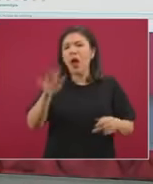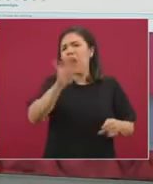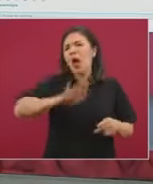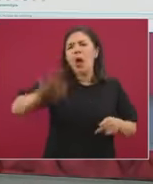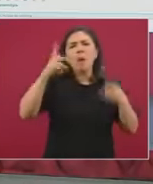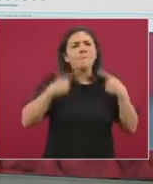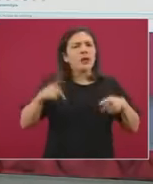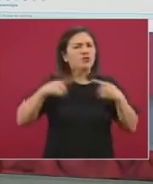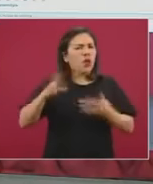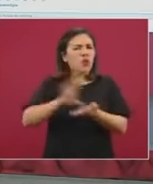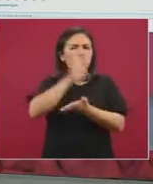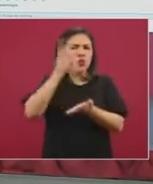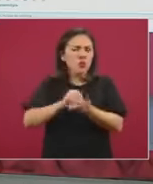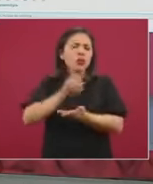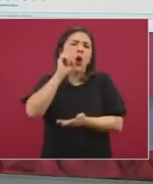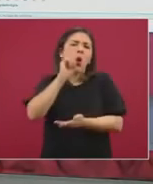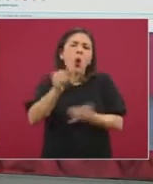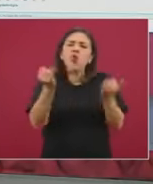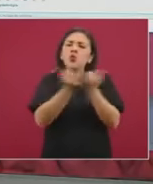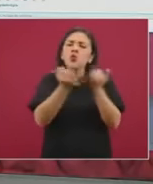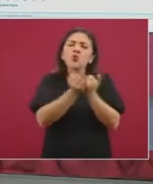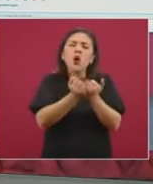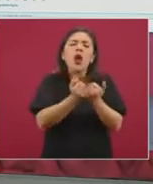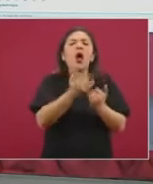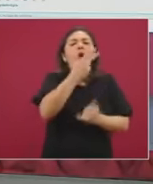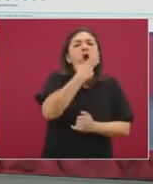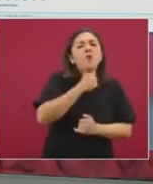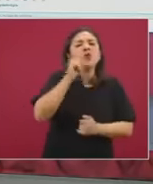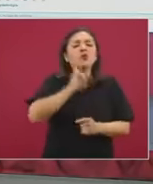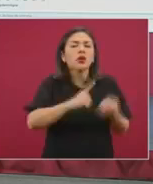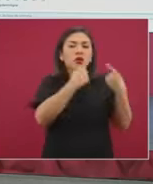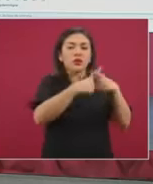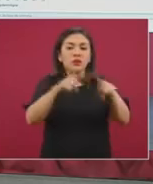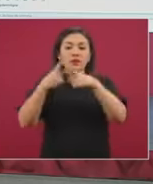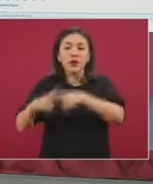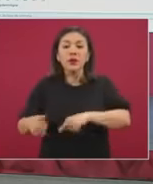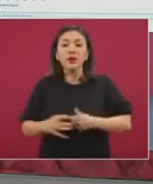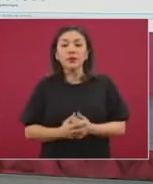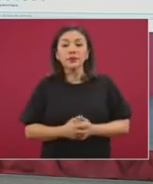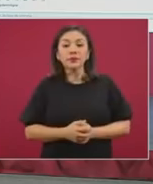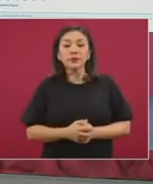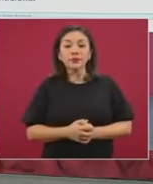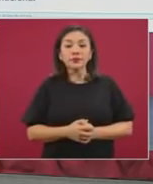general como por sexo. La siguiente.